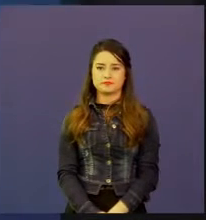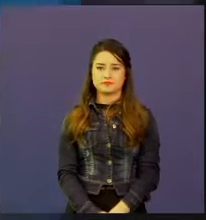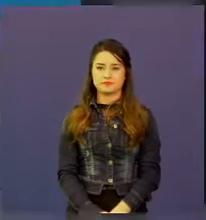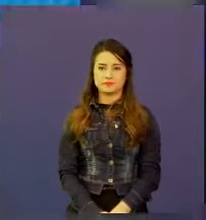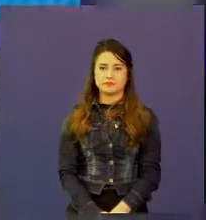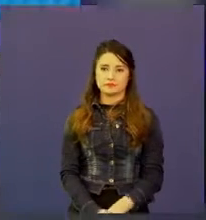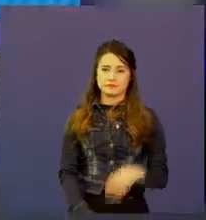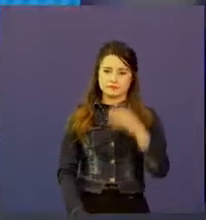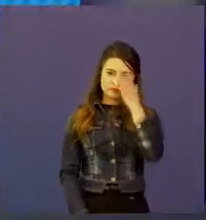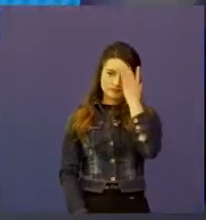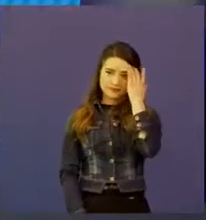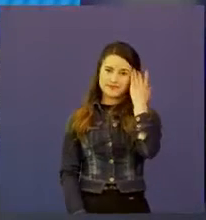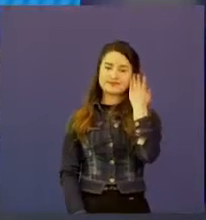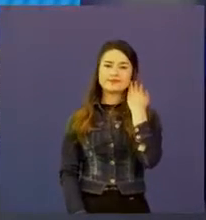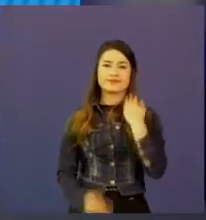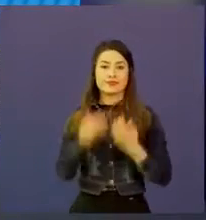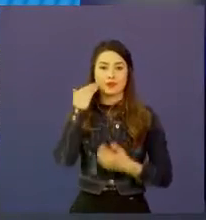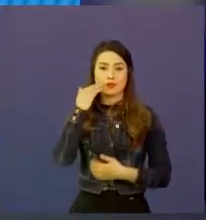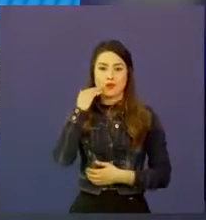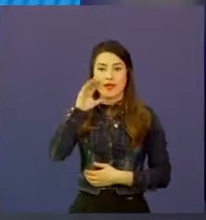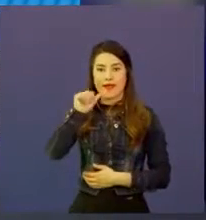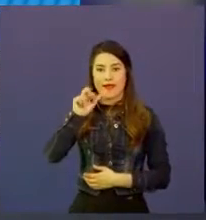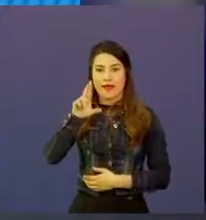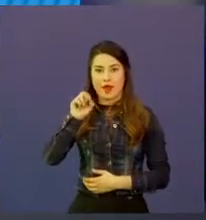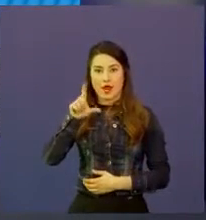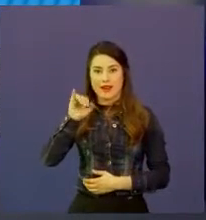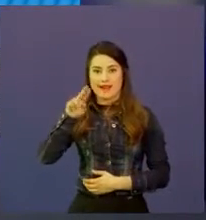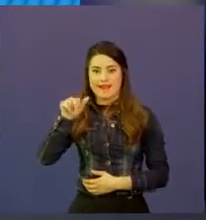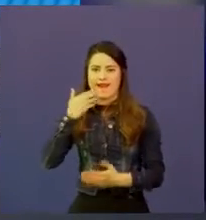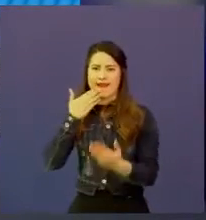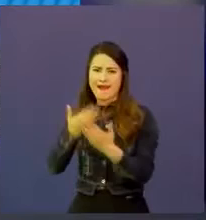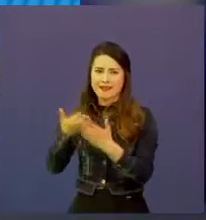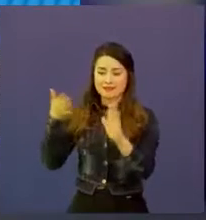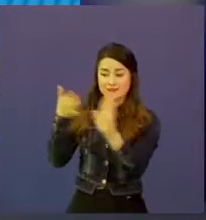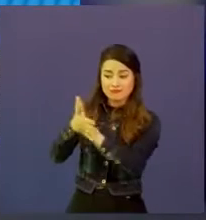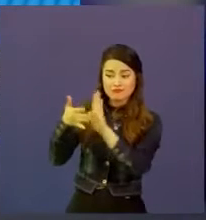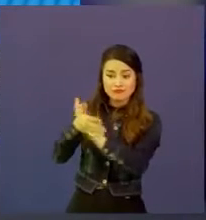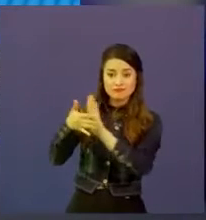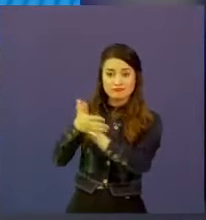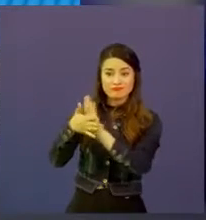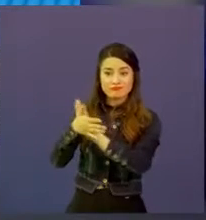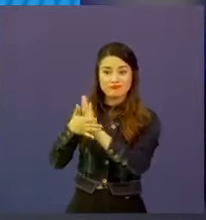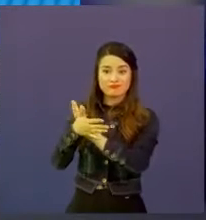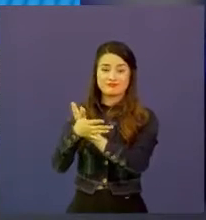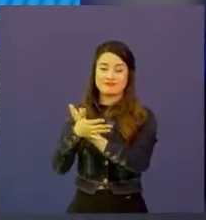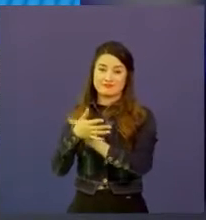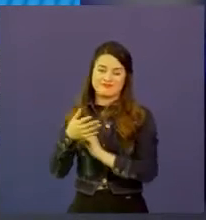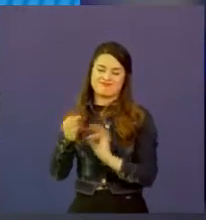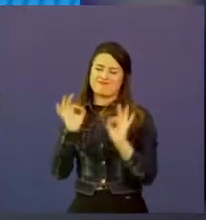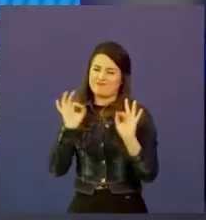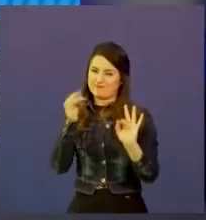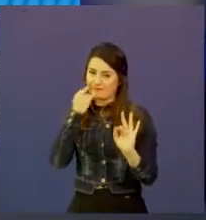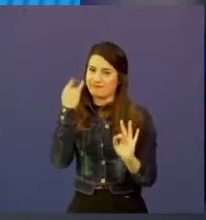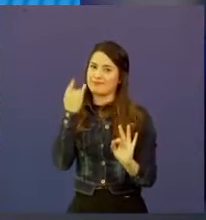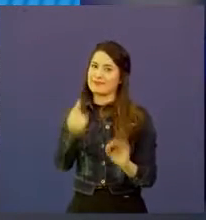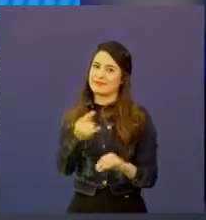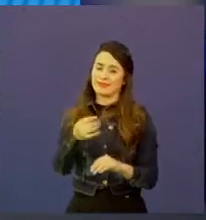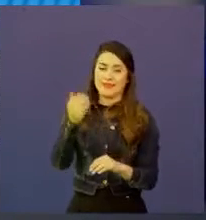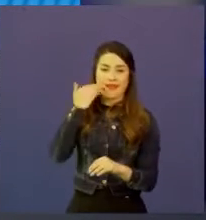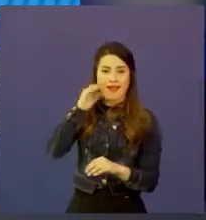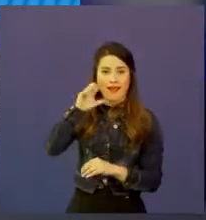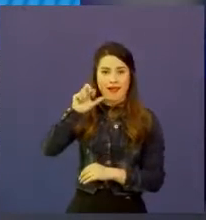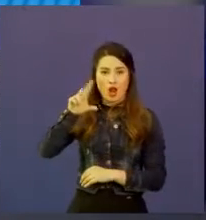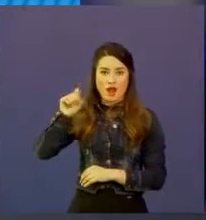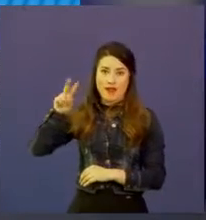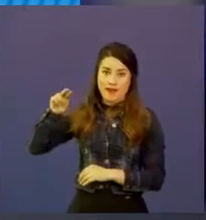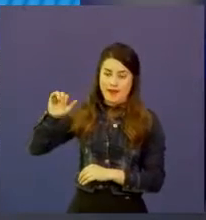Muchísimas gracias, Carolina, por tu intervención, muy interesante. Vemos que allí hay varios elementos que se repiten